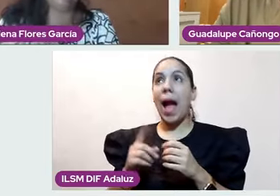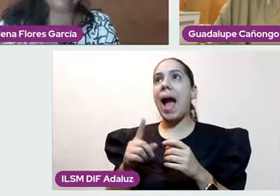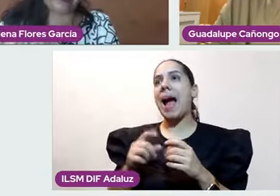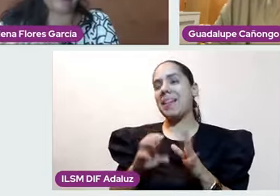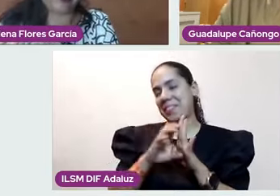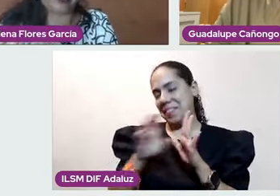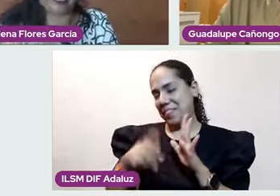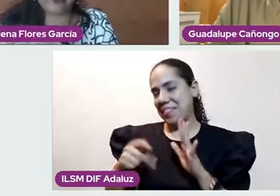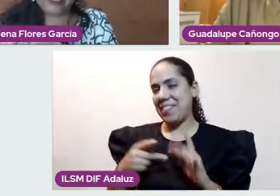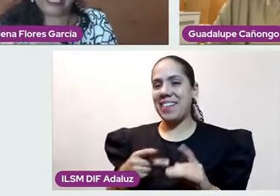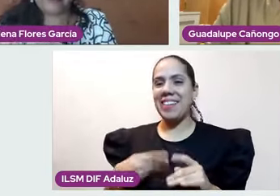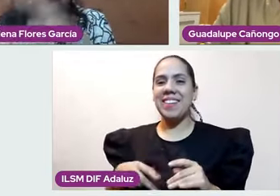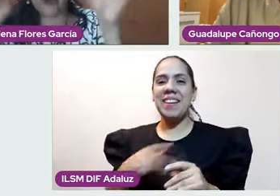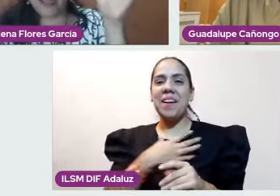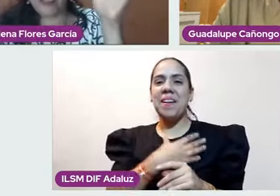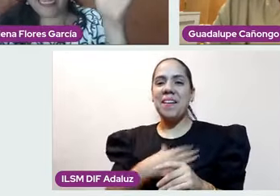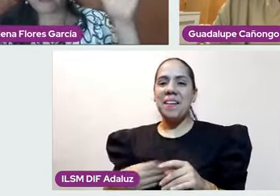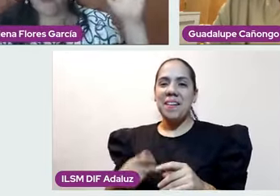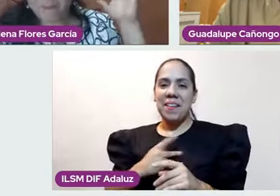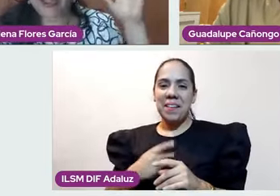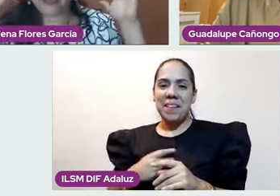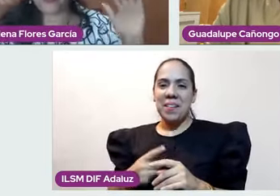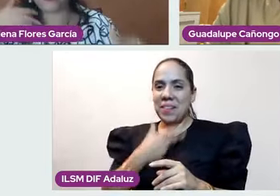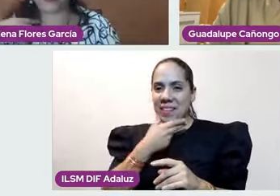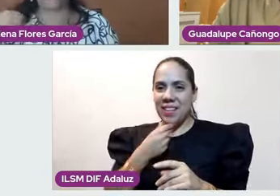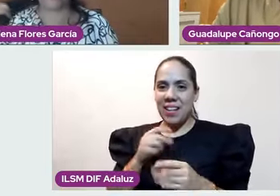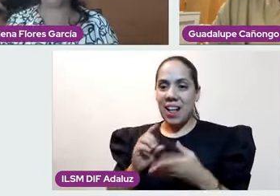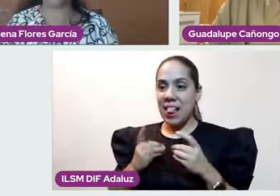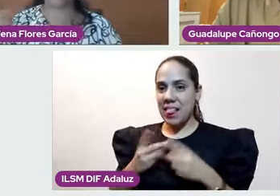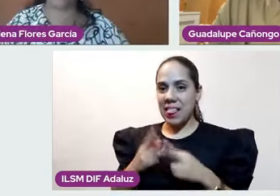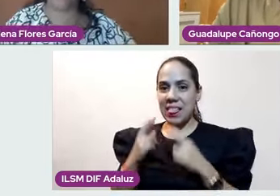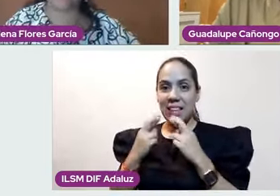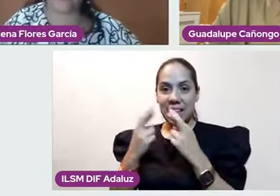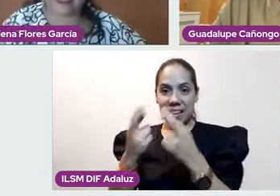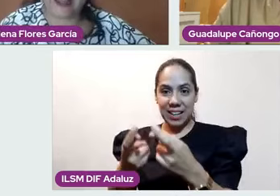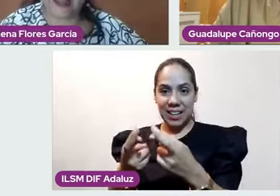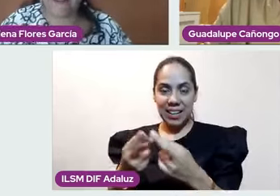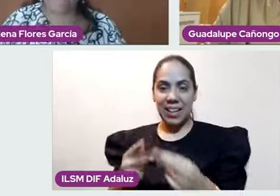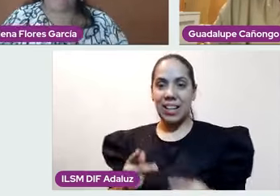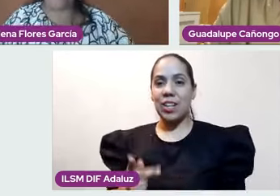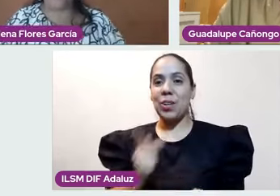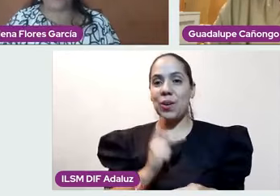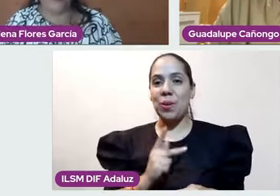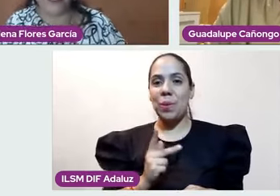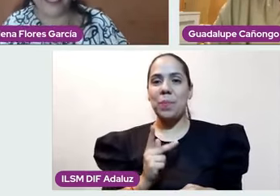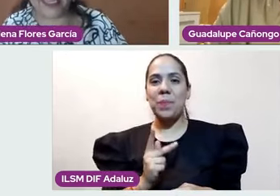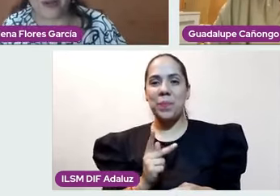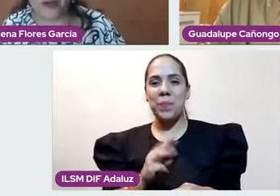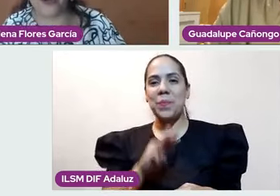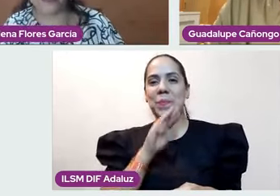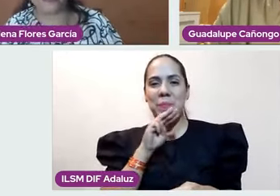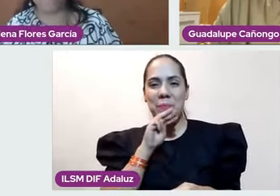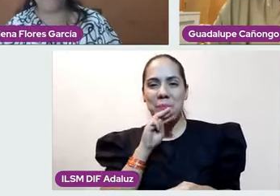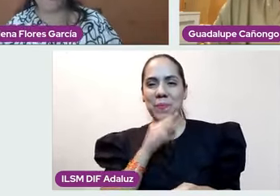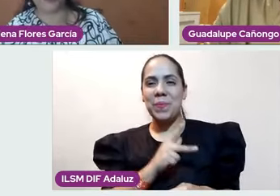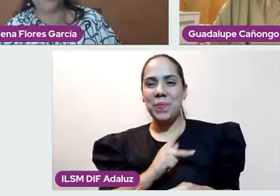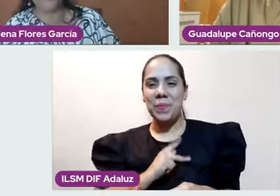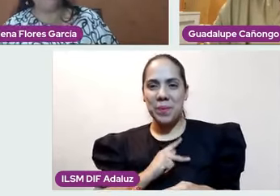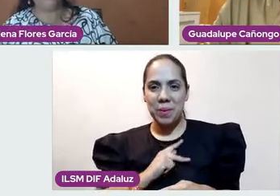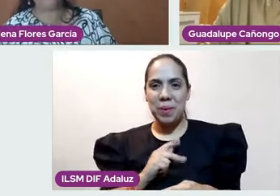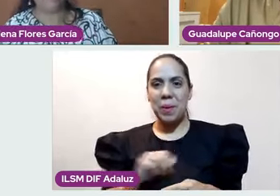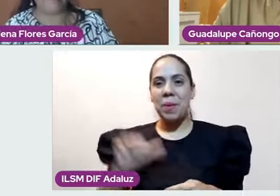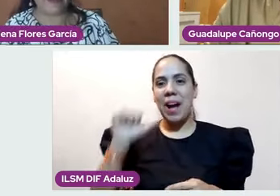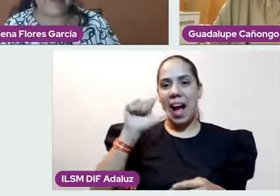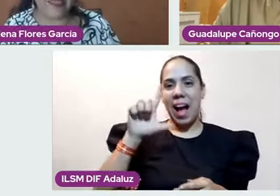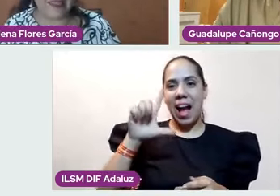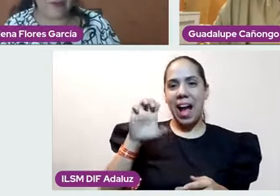¿no? No te quiero decir, yo les comparto, ¿verdad? A todas las personas mayores que nos hacen el favor y el honor de estar por acá,